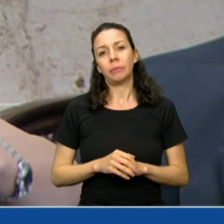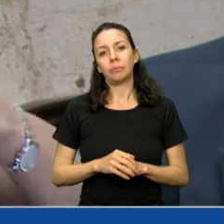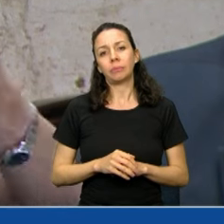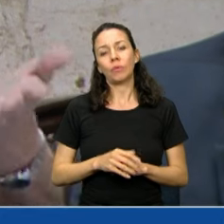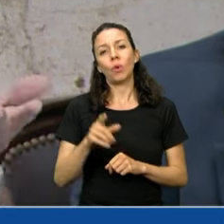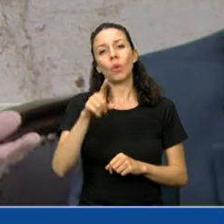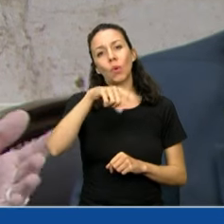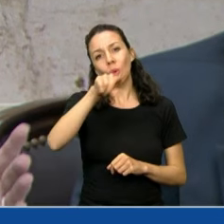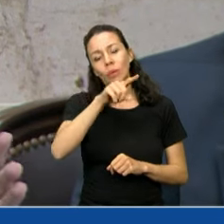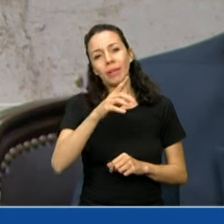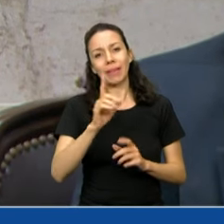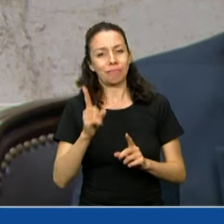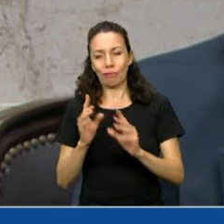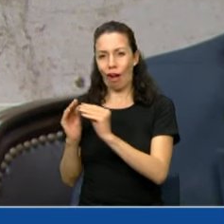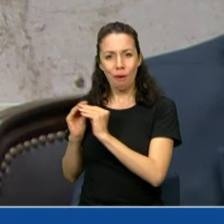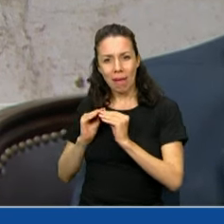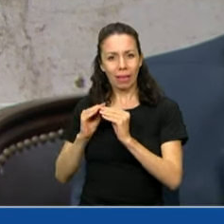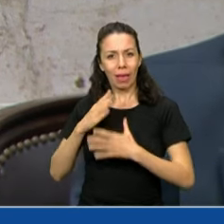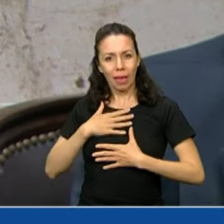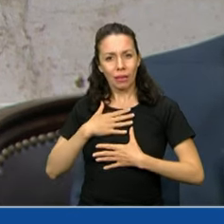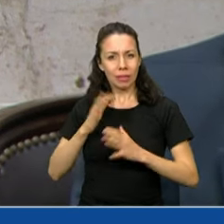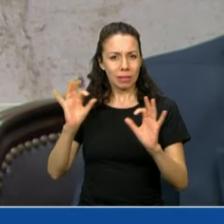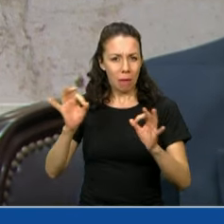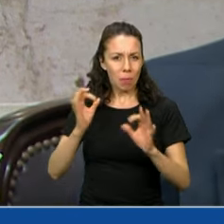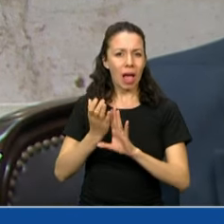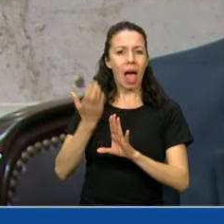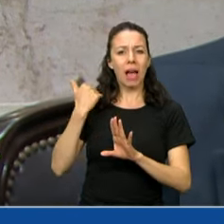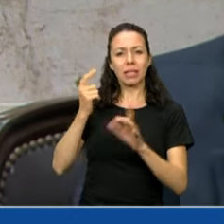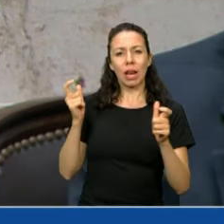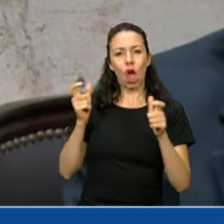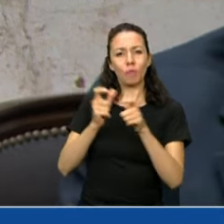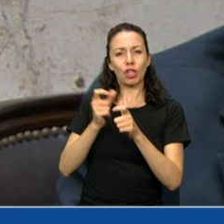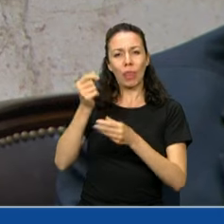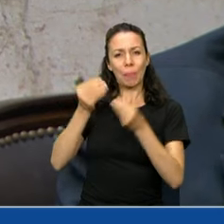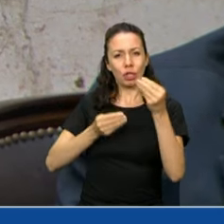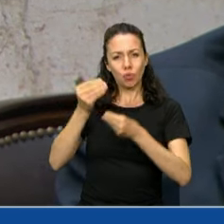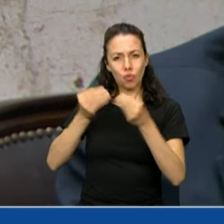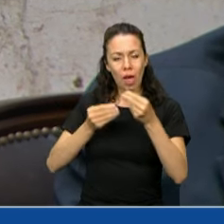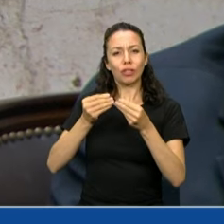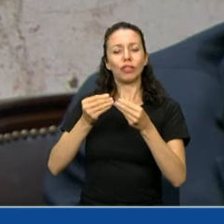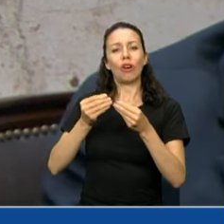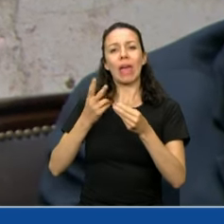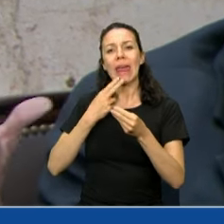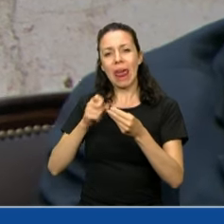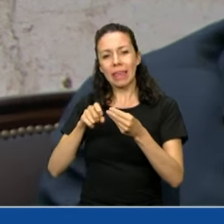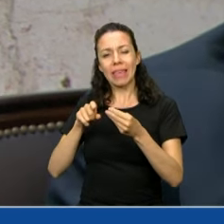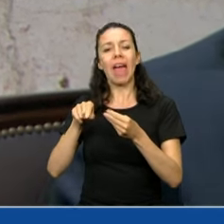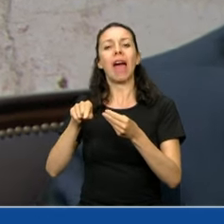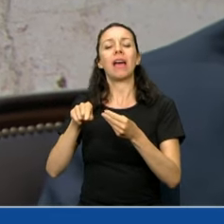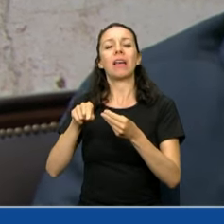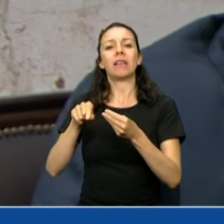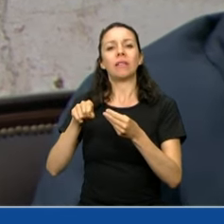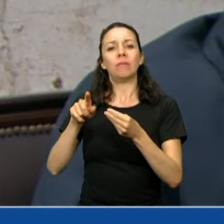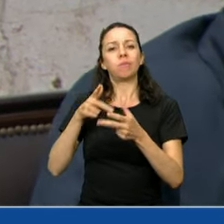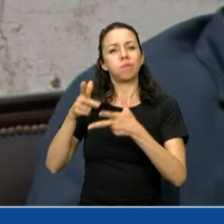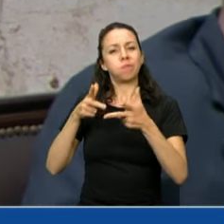tendrán presente porque de hecho ayer en la comisón en el plenario de las comisiones de presupuesto y energía se se